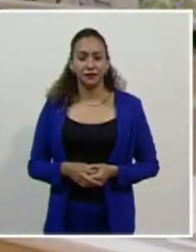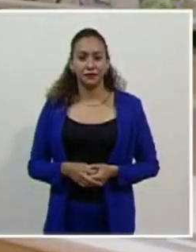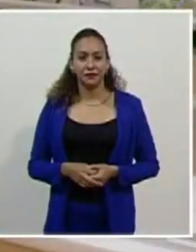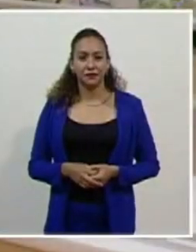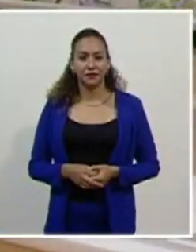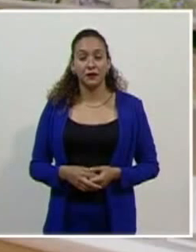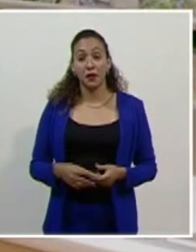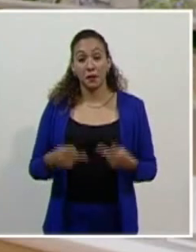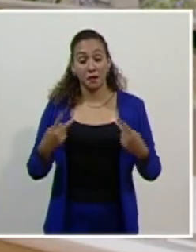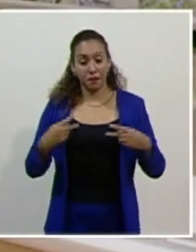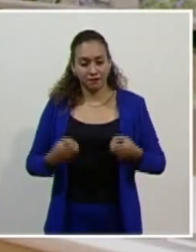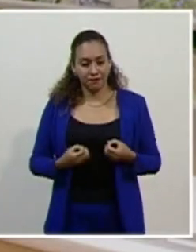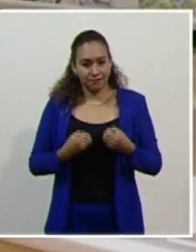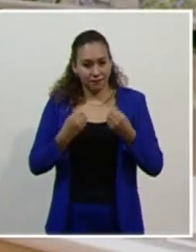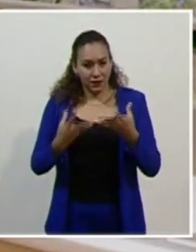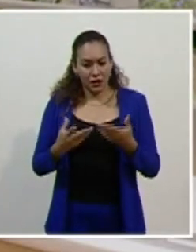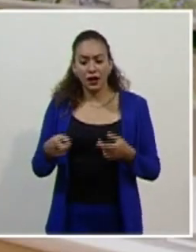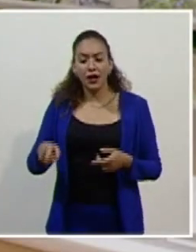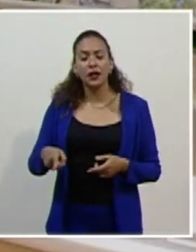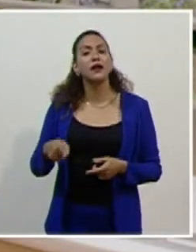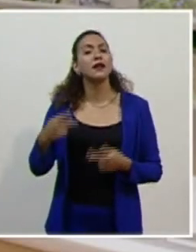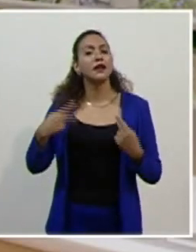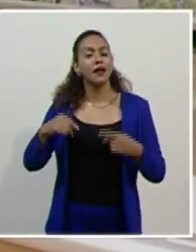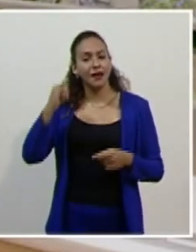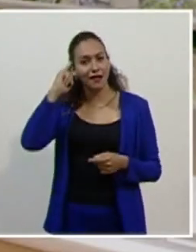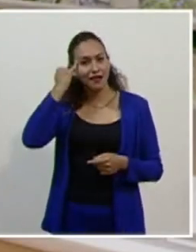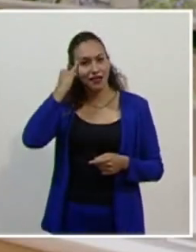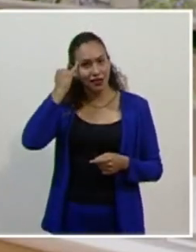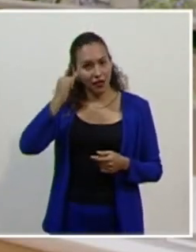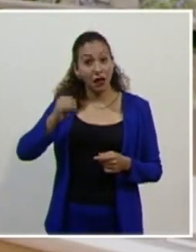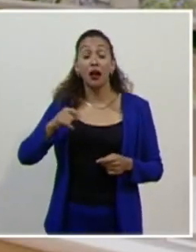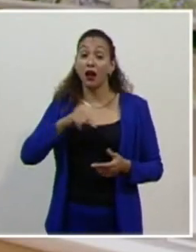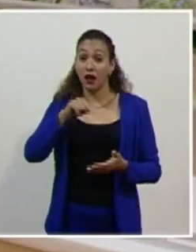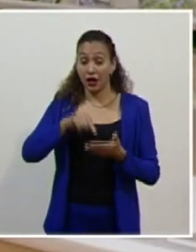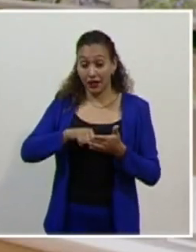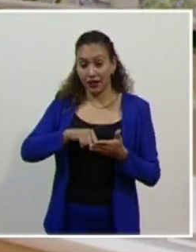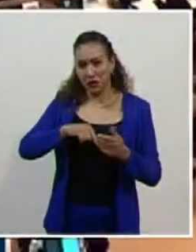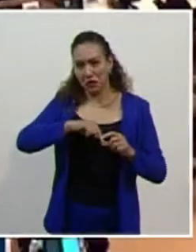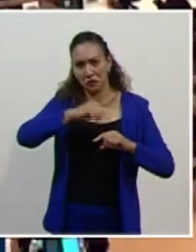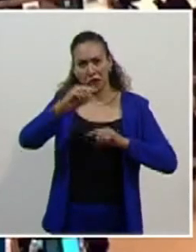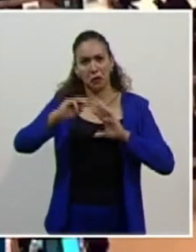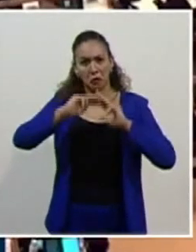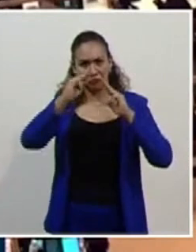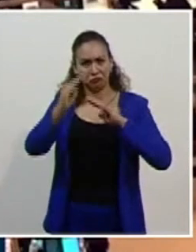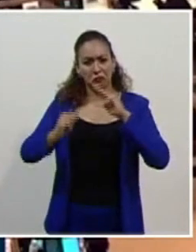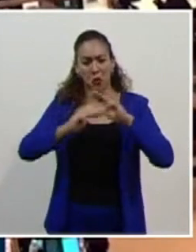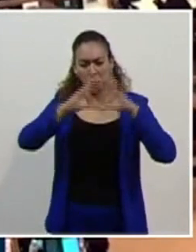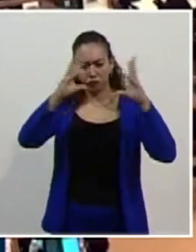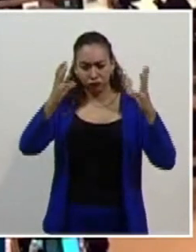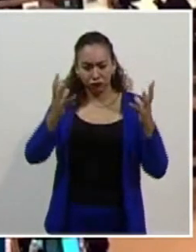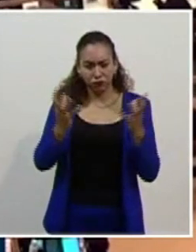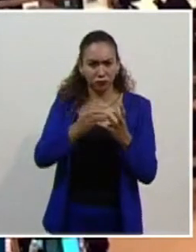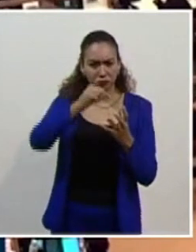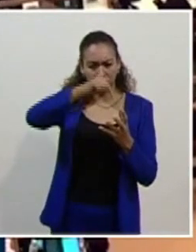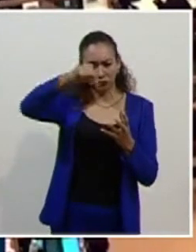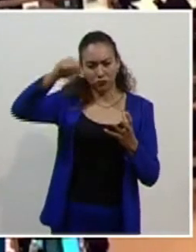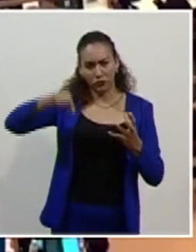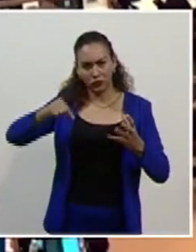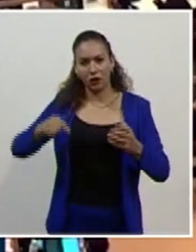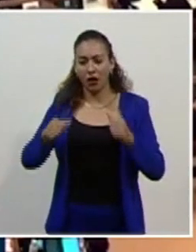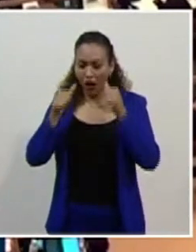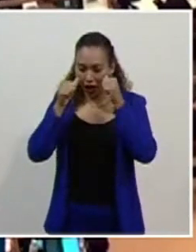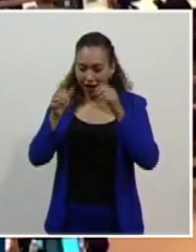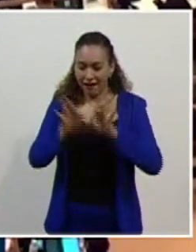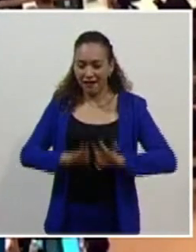Las voces y experiencias de los pueblos indígenas alrededor del mundo han sido excluidas durante demasiado tiempo, por lo que es